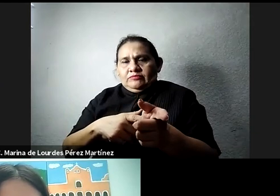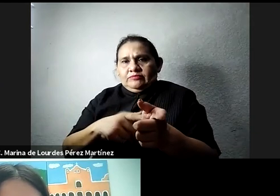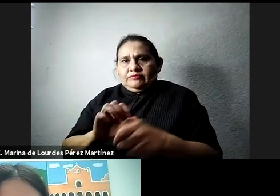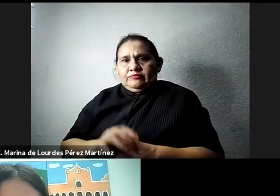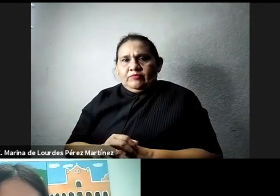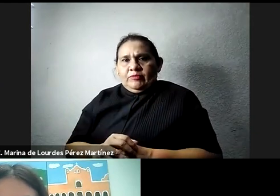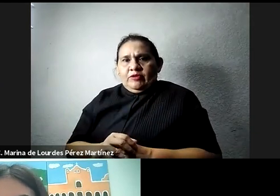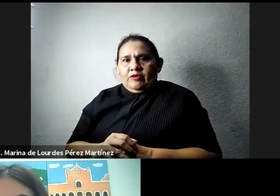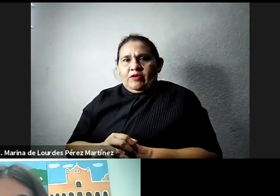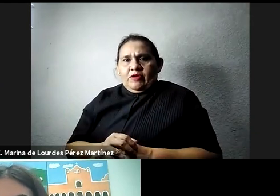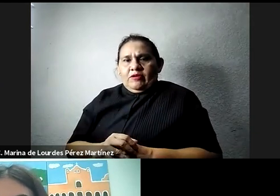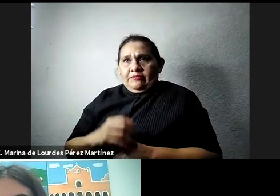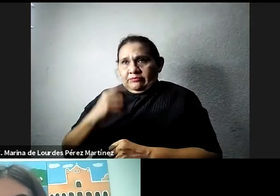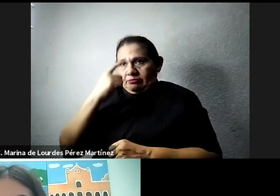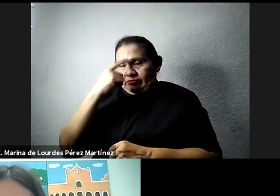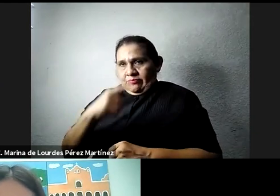¿No?